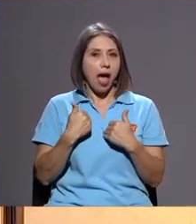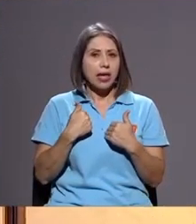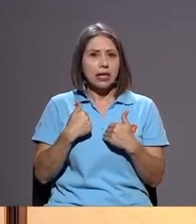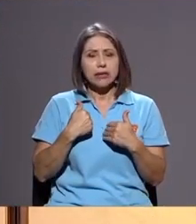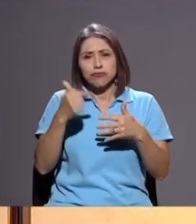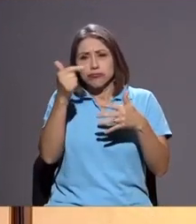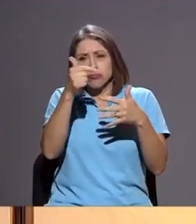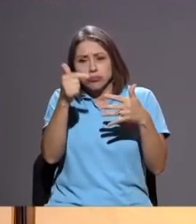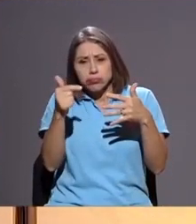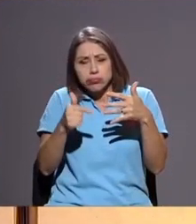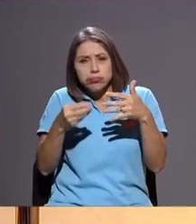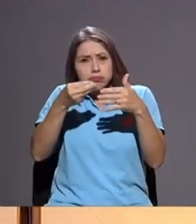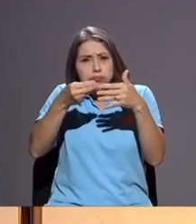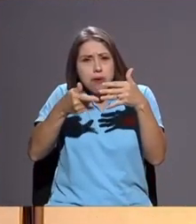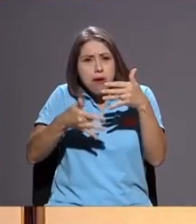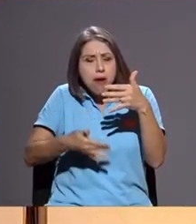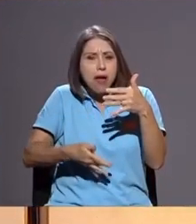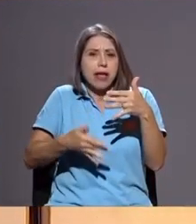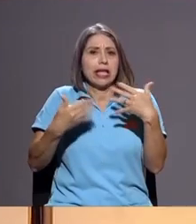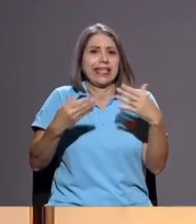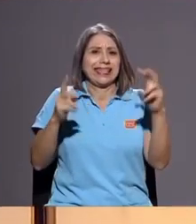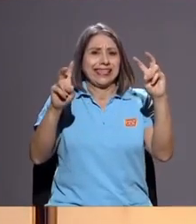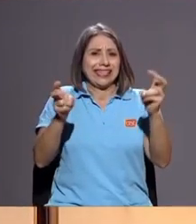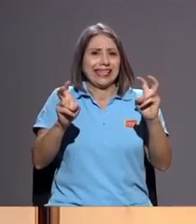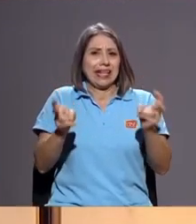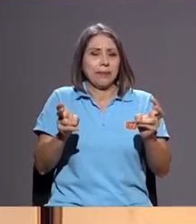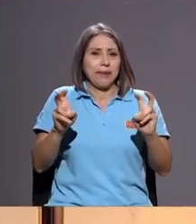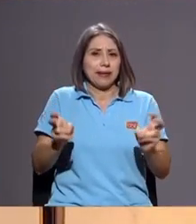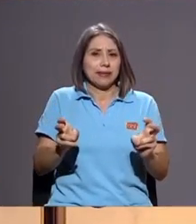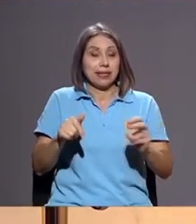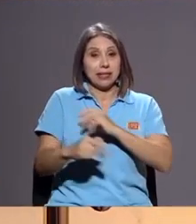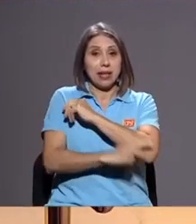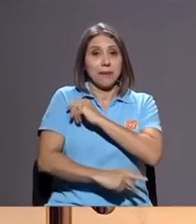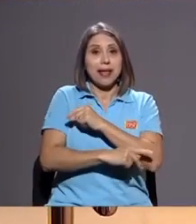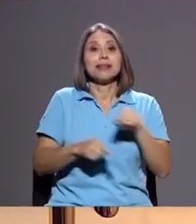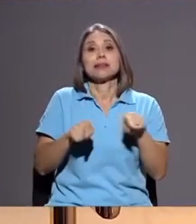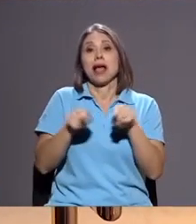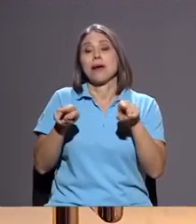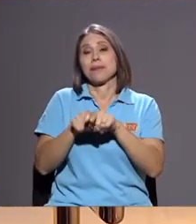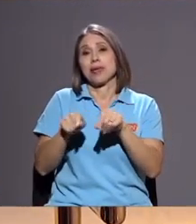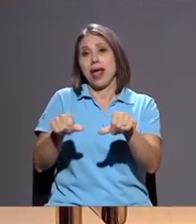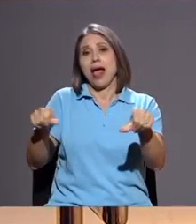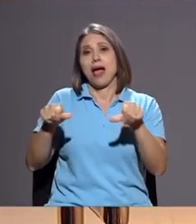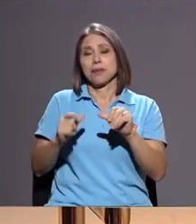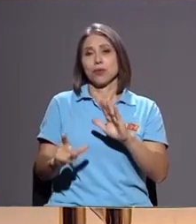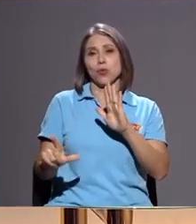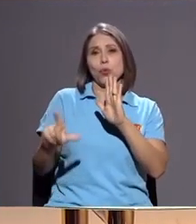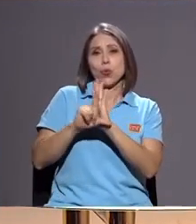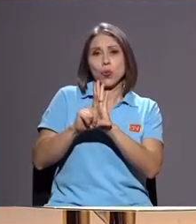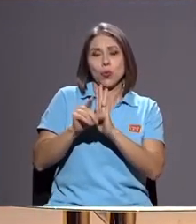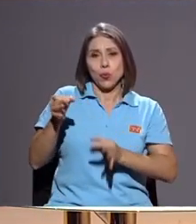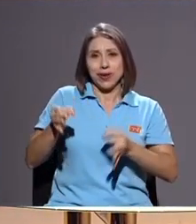gama o un espectro importante de temas, tanto del país como del ámbito jurídico, y